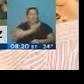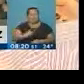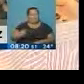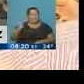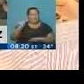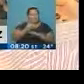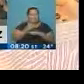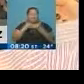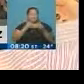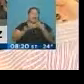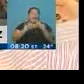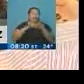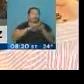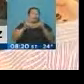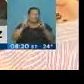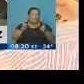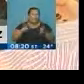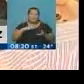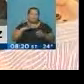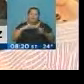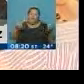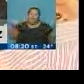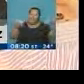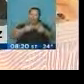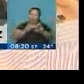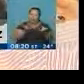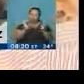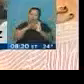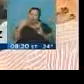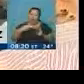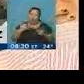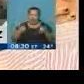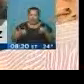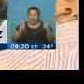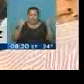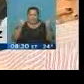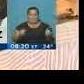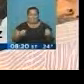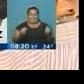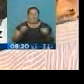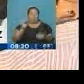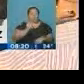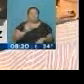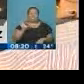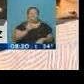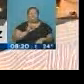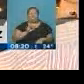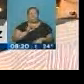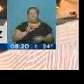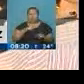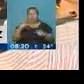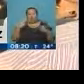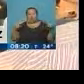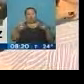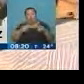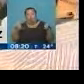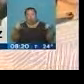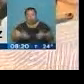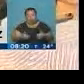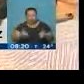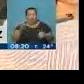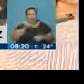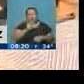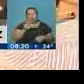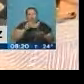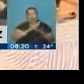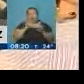presidente para hablar de este tema si no están todas las partes representadas o las contrapartes